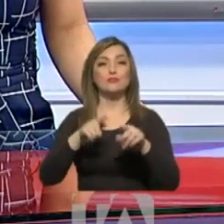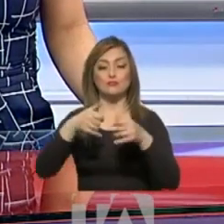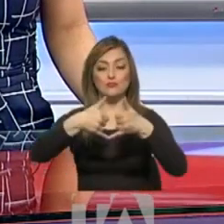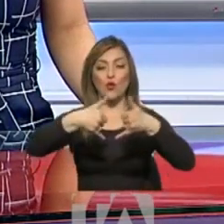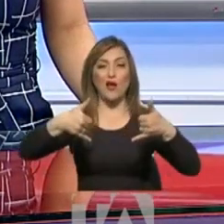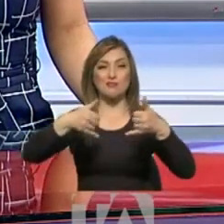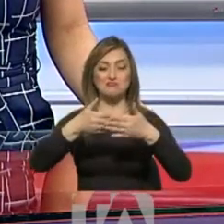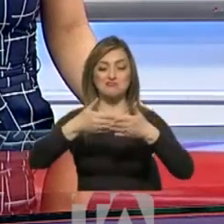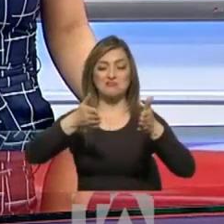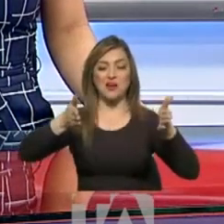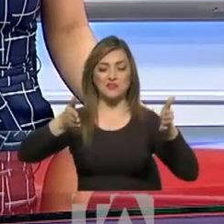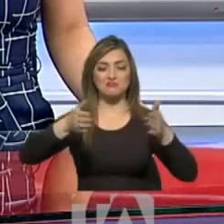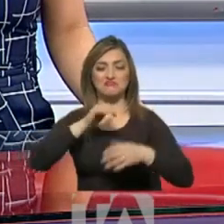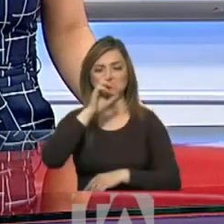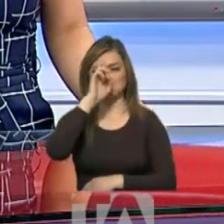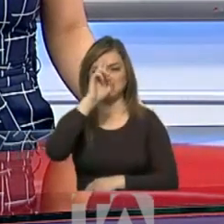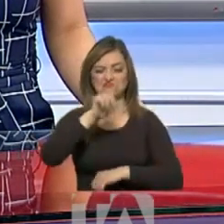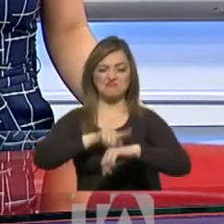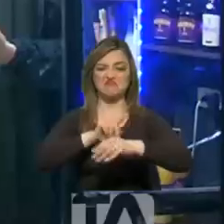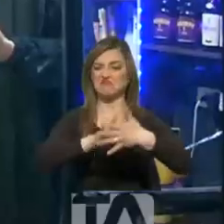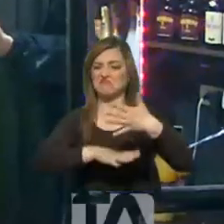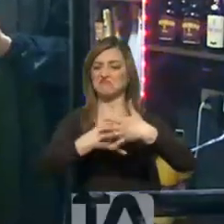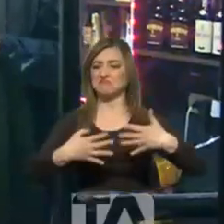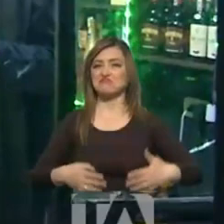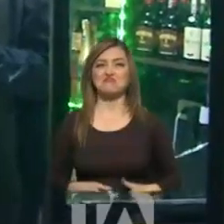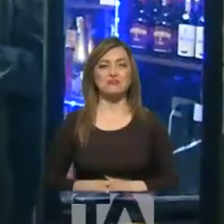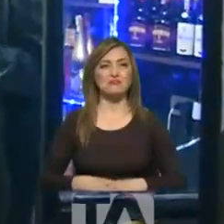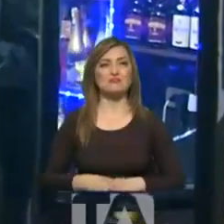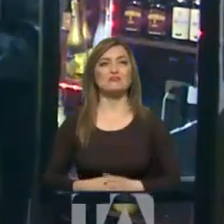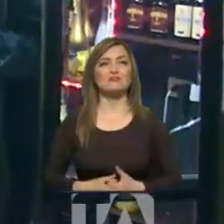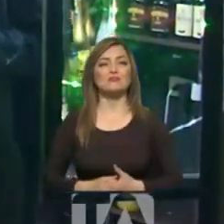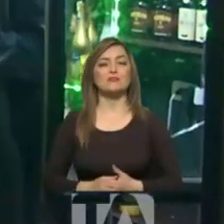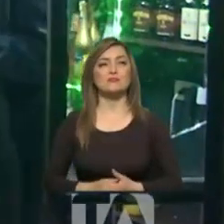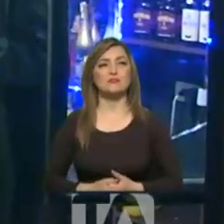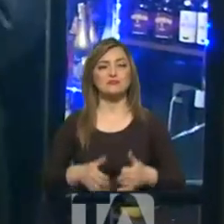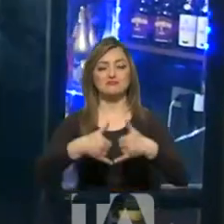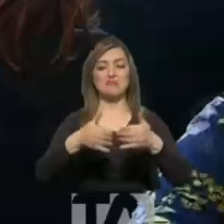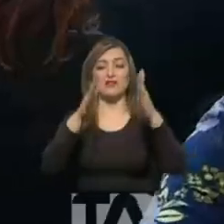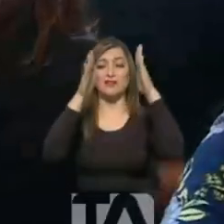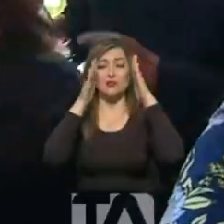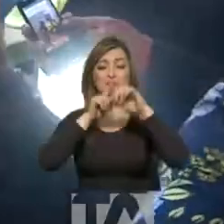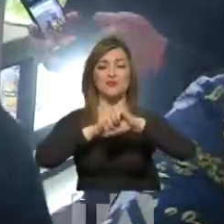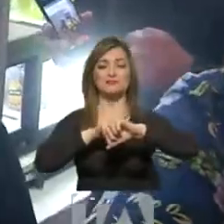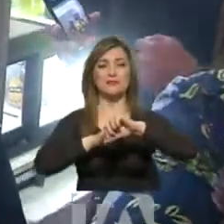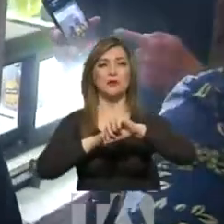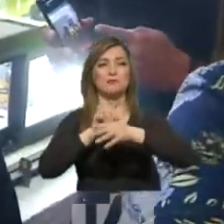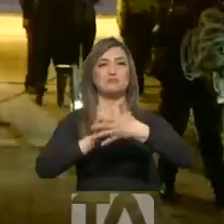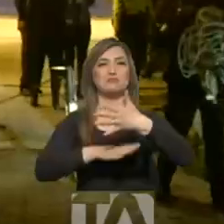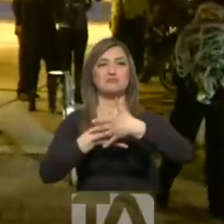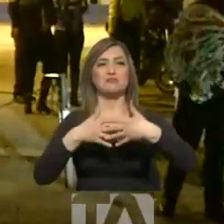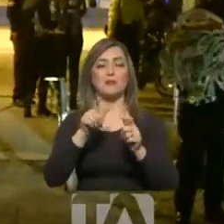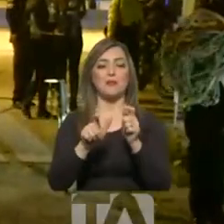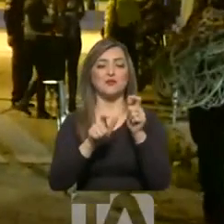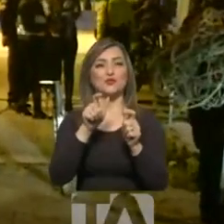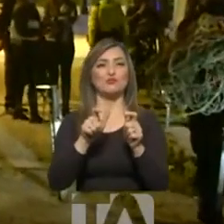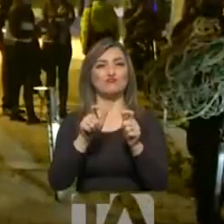abiertos e irrespeto al horario permitido del toque de queda. locales atendiendo pasado el horario permitido,